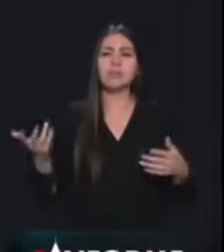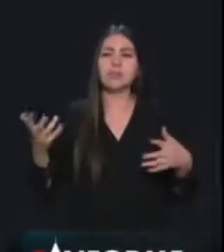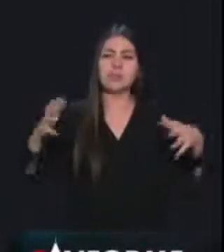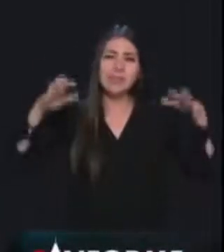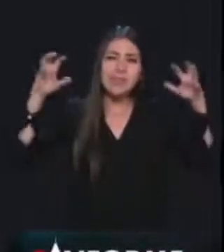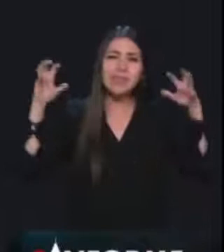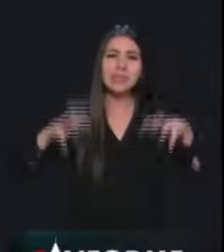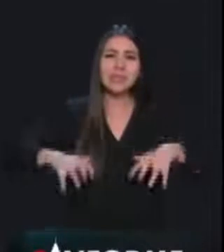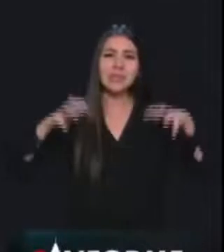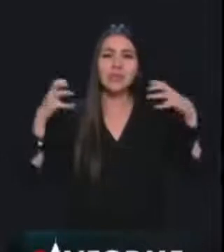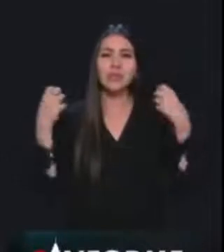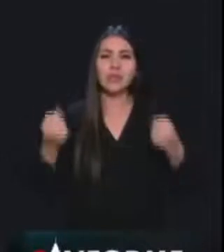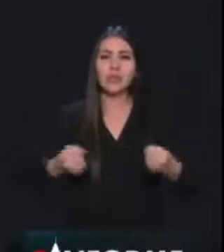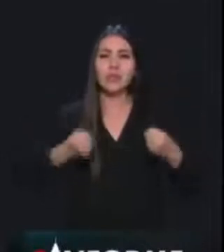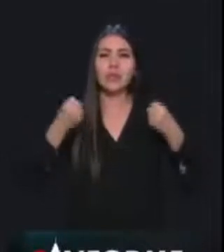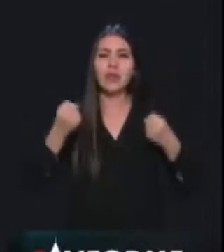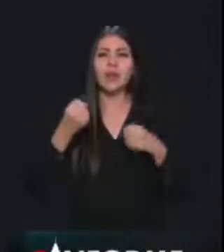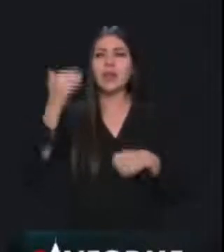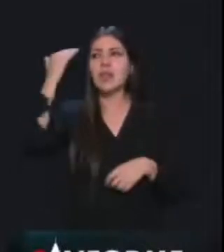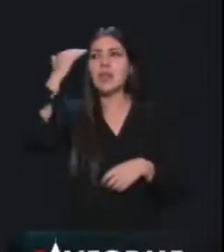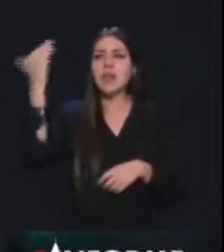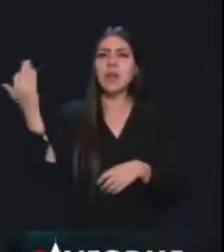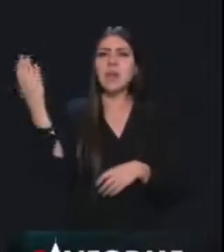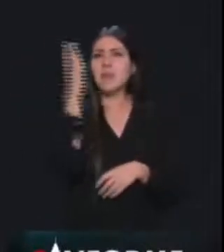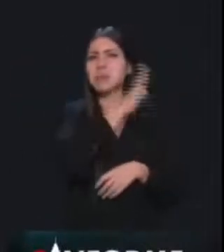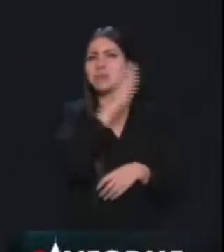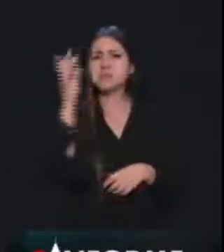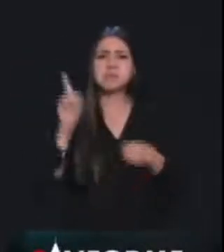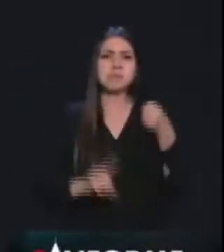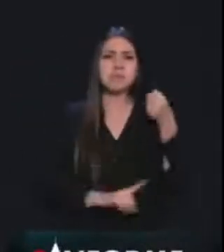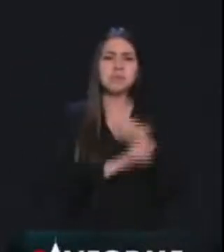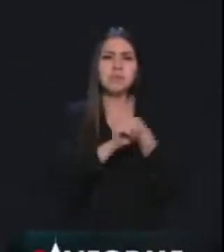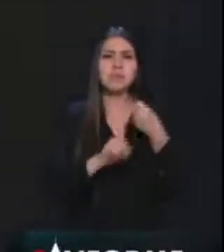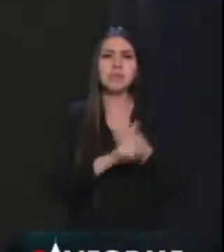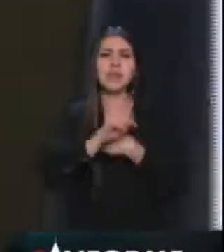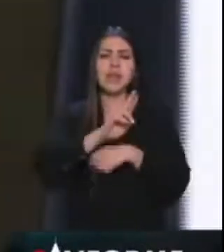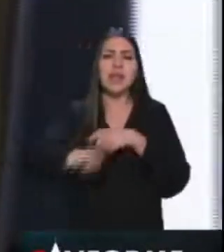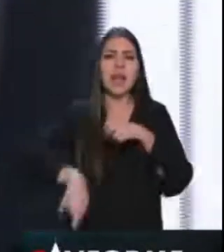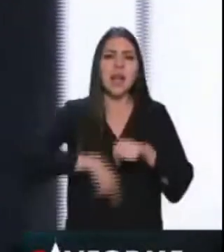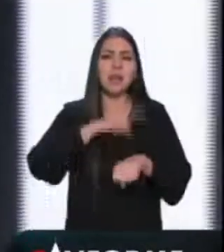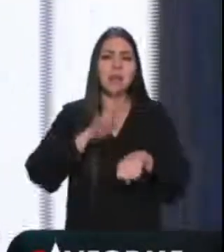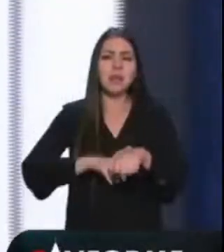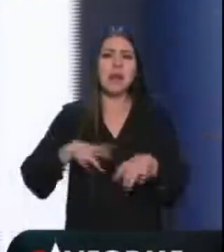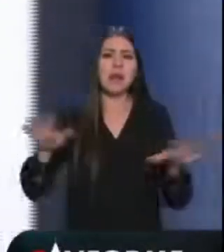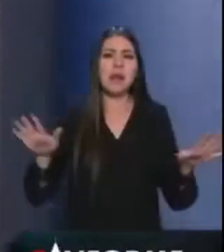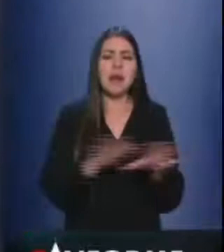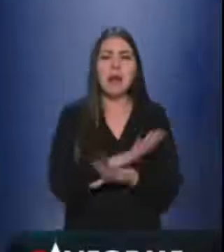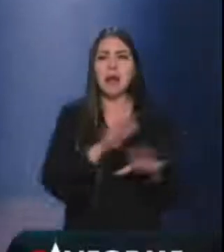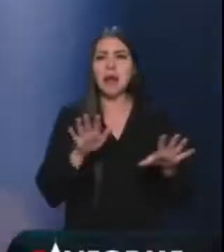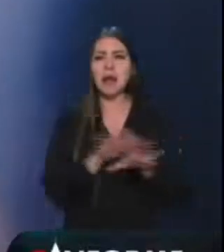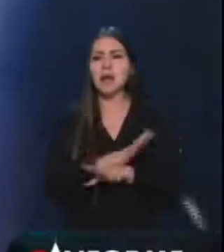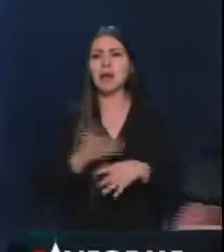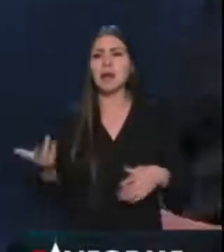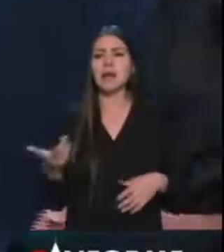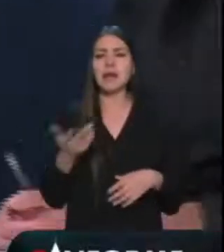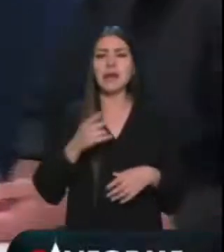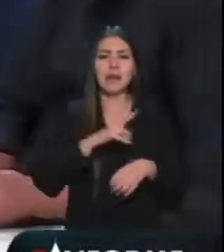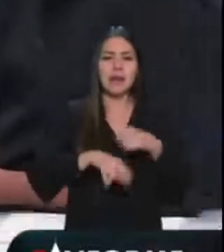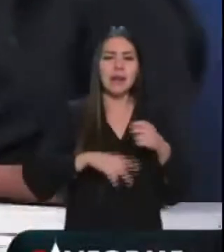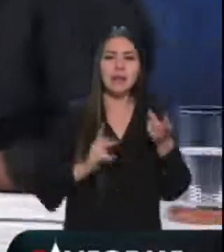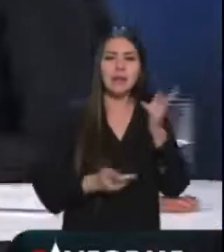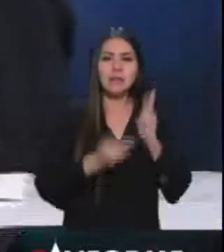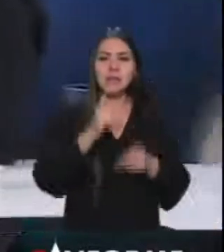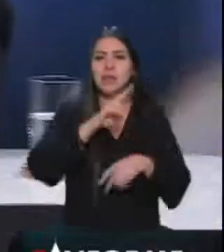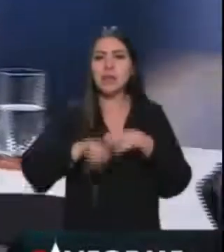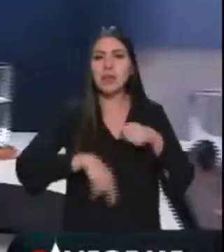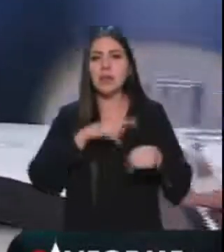tormentas, afectación de los climas, afectación de la acidez de los océanos, movimientos de población y vegetación, cambios